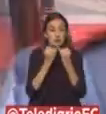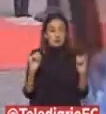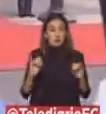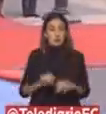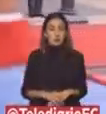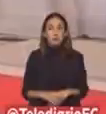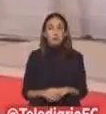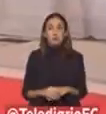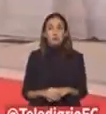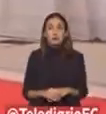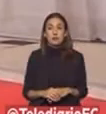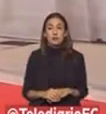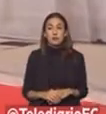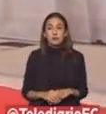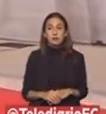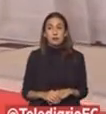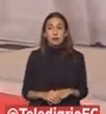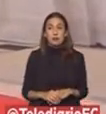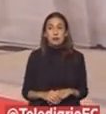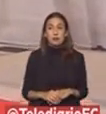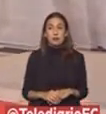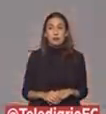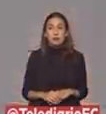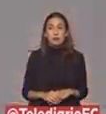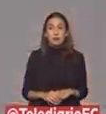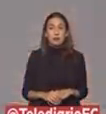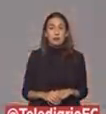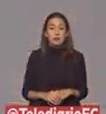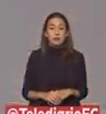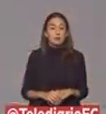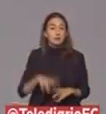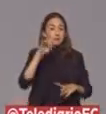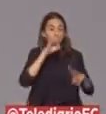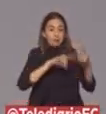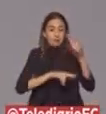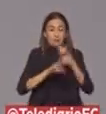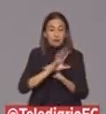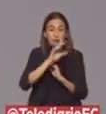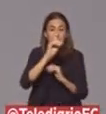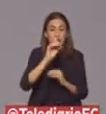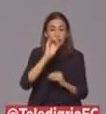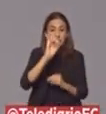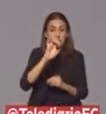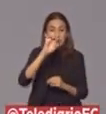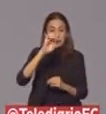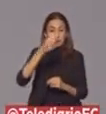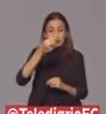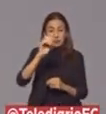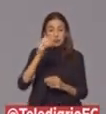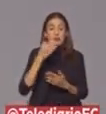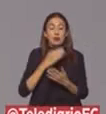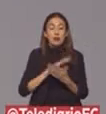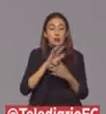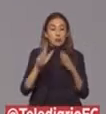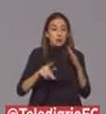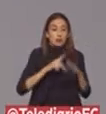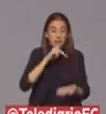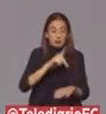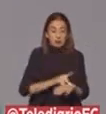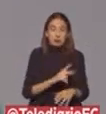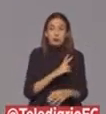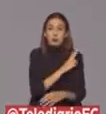chilena a lejanos medios públicos nuestro invitado es diego pérez analista internacional catedrático universitario